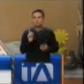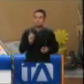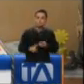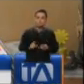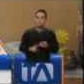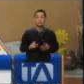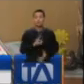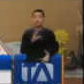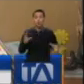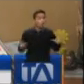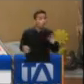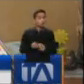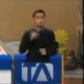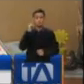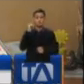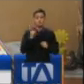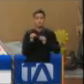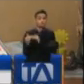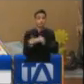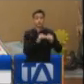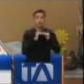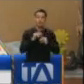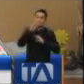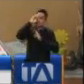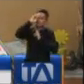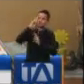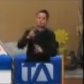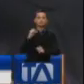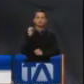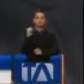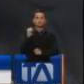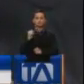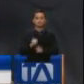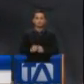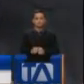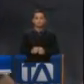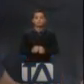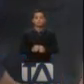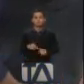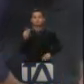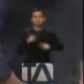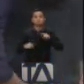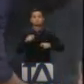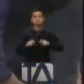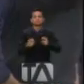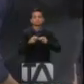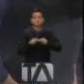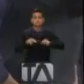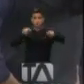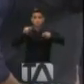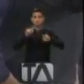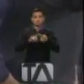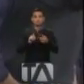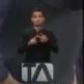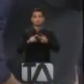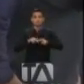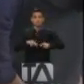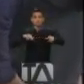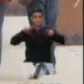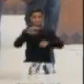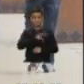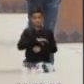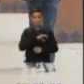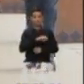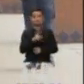todas que tenemos derechos y que esos derechos tienen que ser respetados. Un estudio realizado por la ONU y por el municipio indicó que